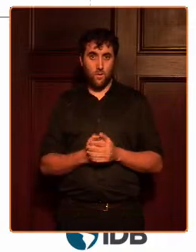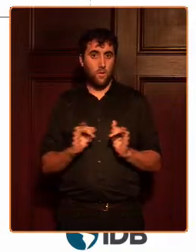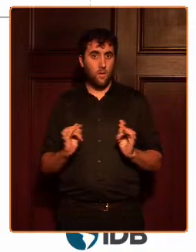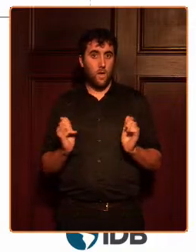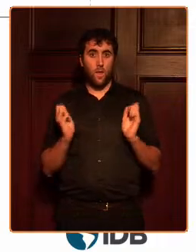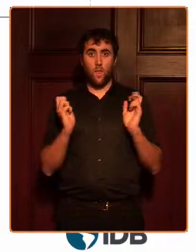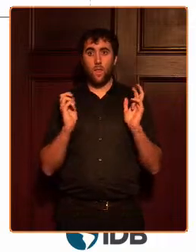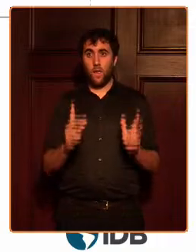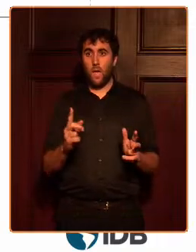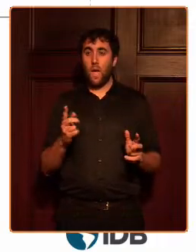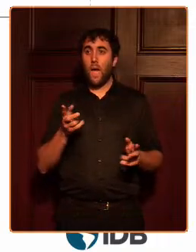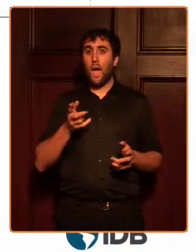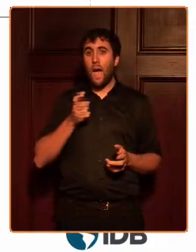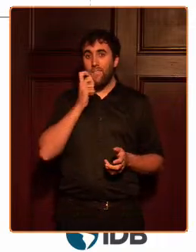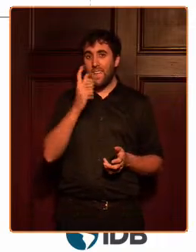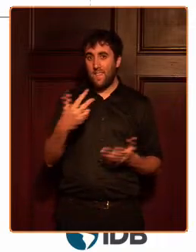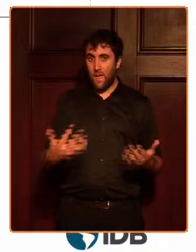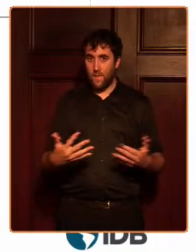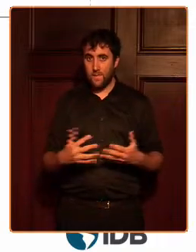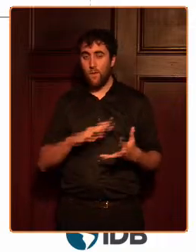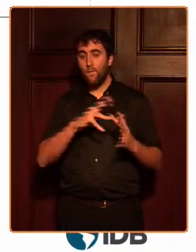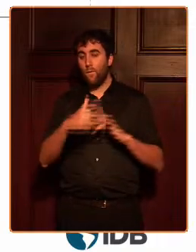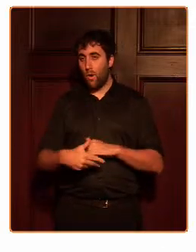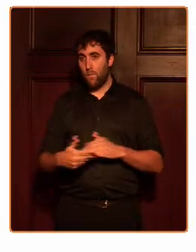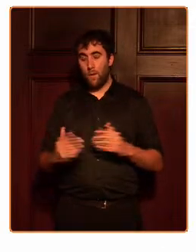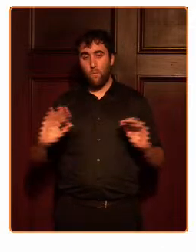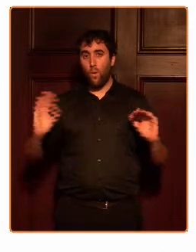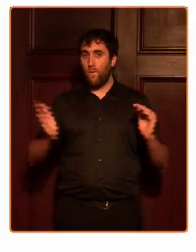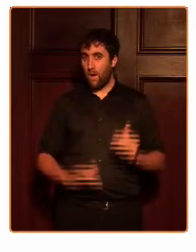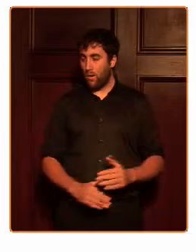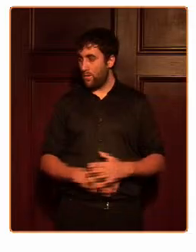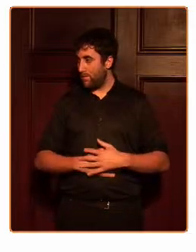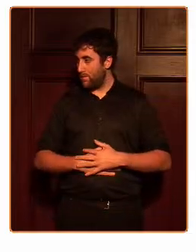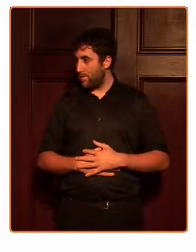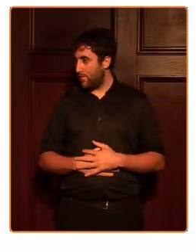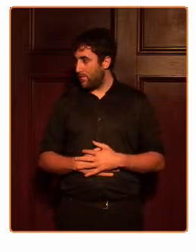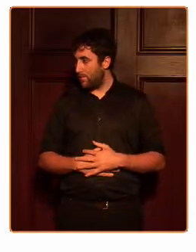de habilidades básicas extremadamente bajos.